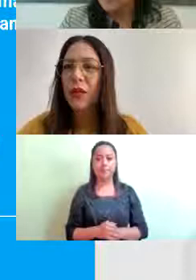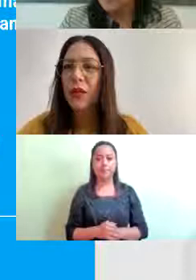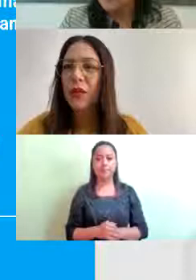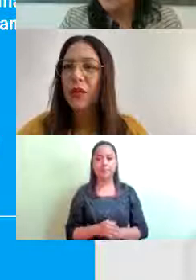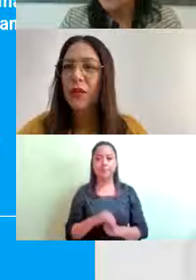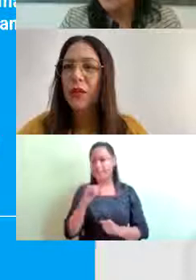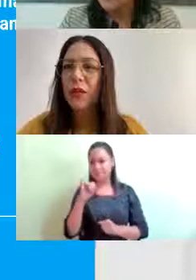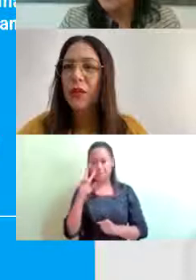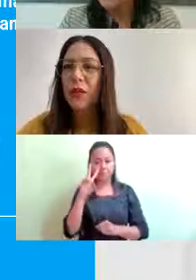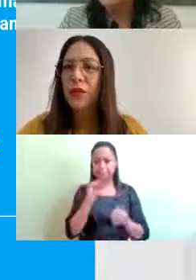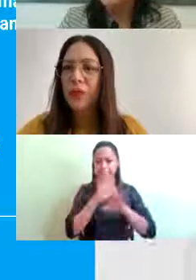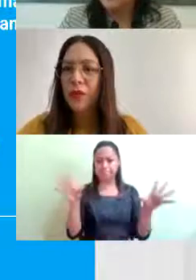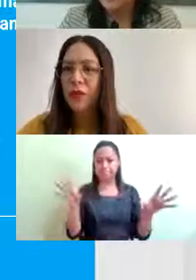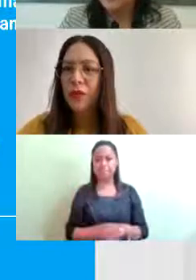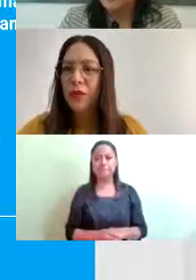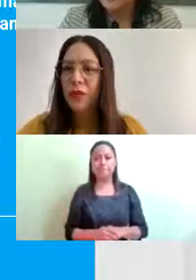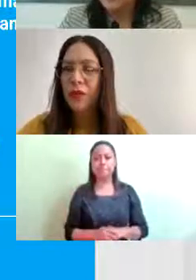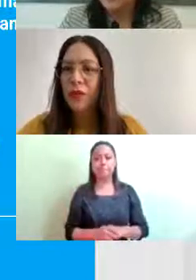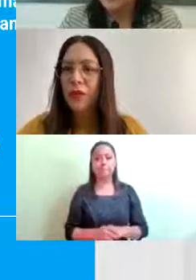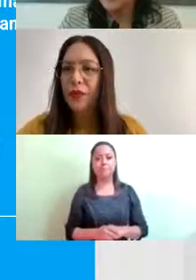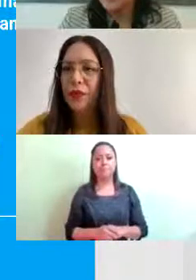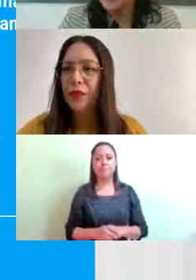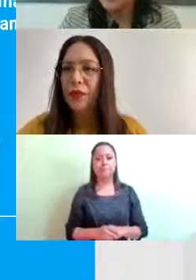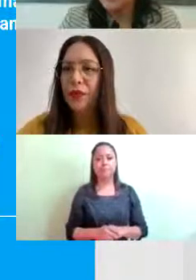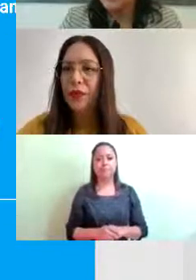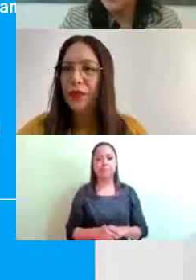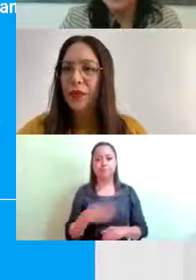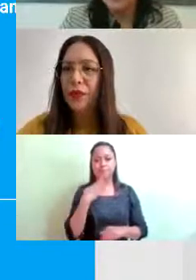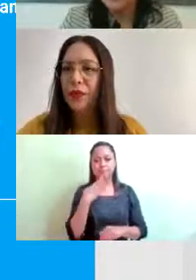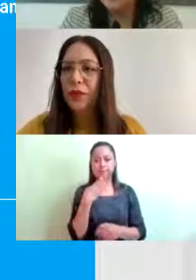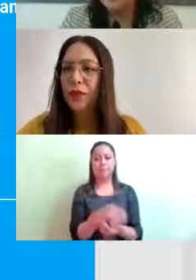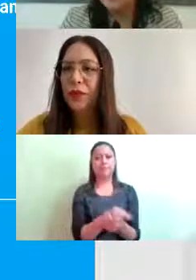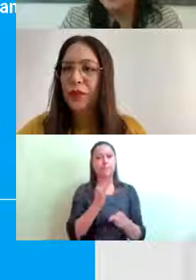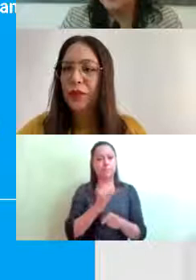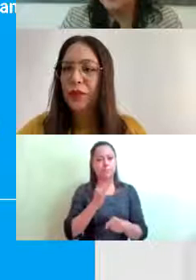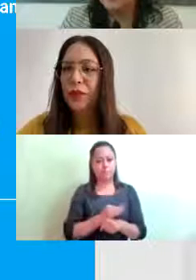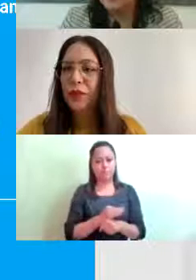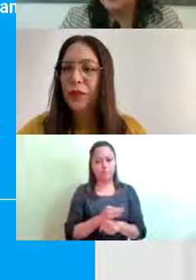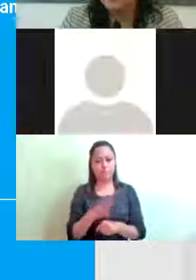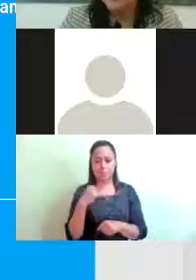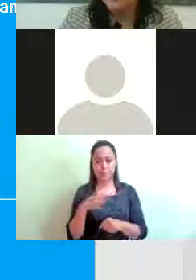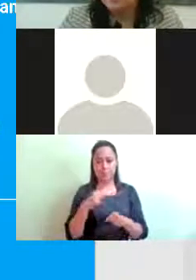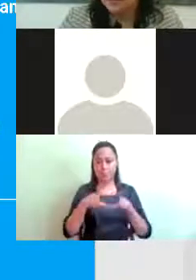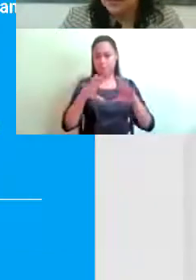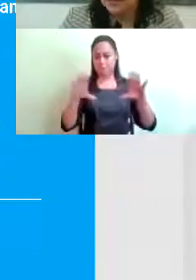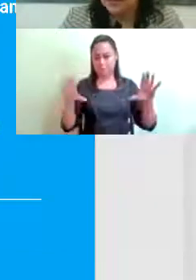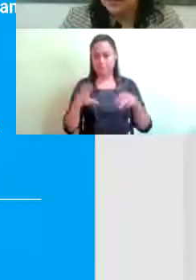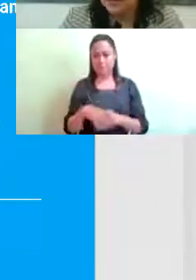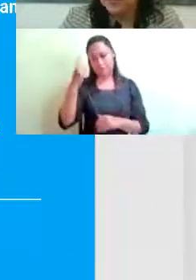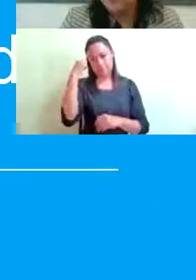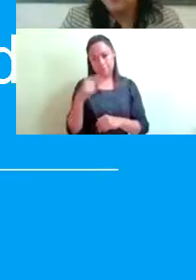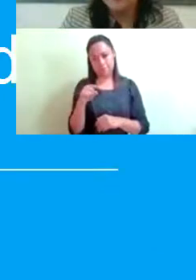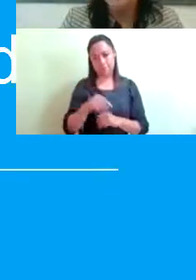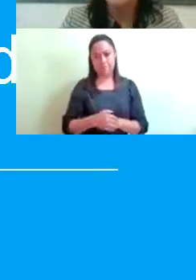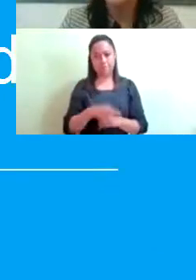Sí, sí se ve bien. Perfecto. Voy a tratar de ampliarla. Sí, nada más si se puede ampliar la pantalla para mejor